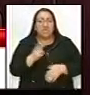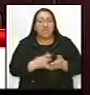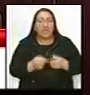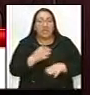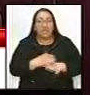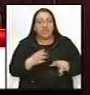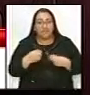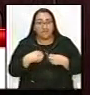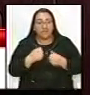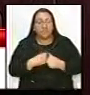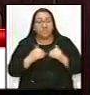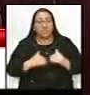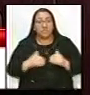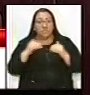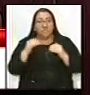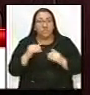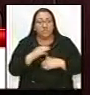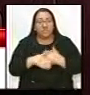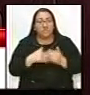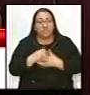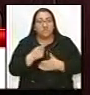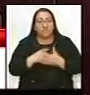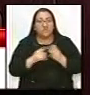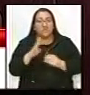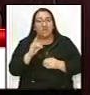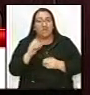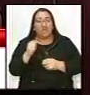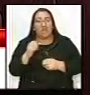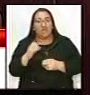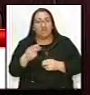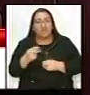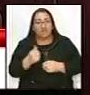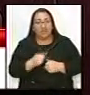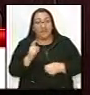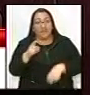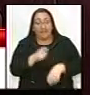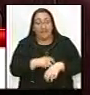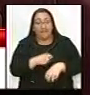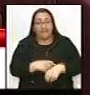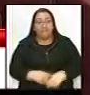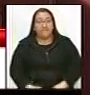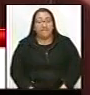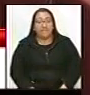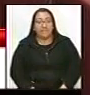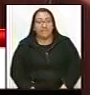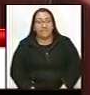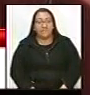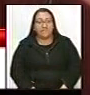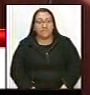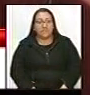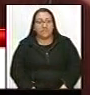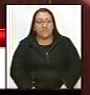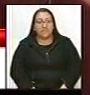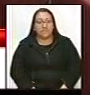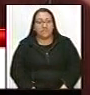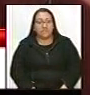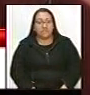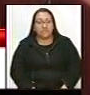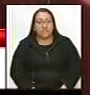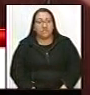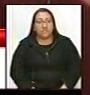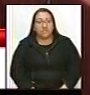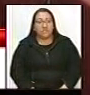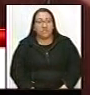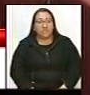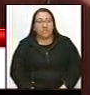permitían el crecimiento de todo lo que es la banda ancha en ese momento esas grandes autopistas digitales que